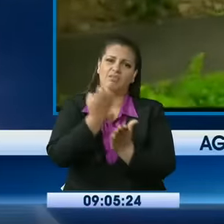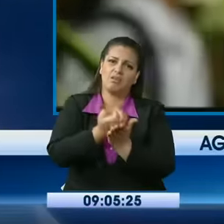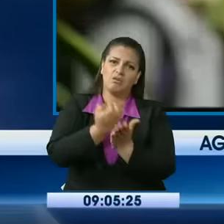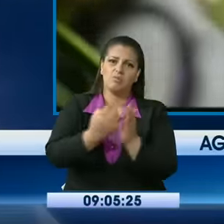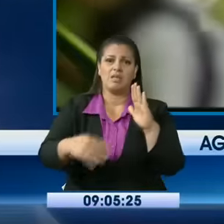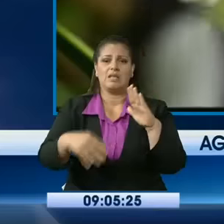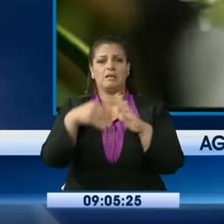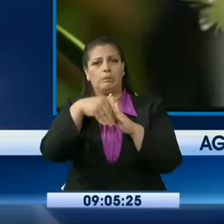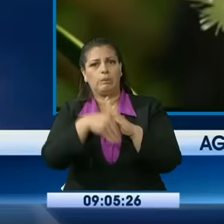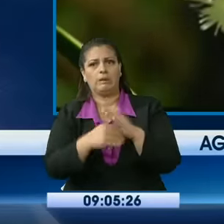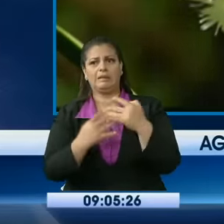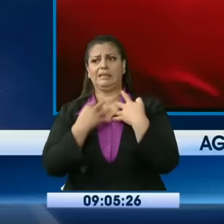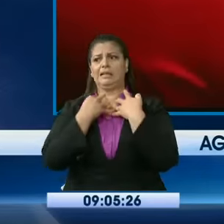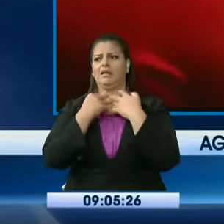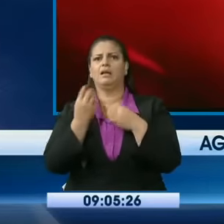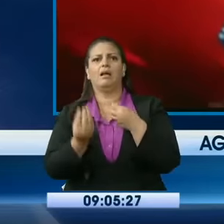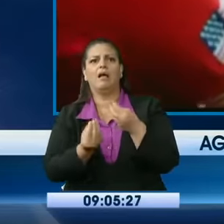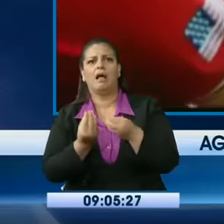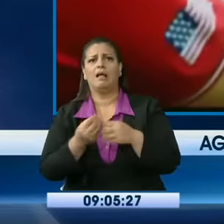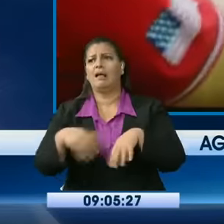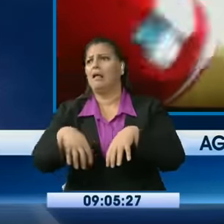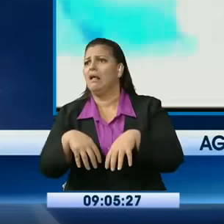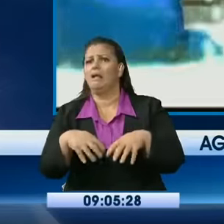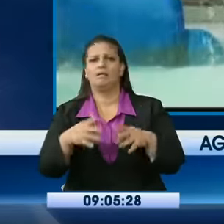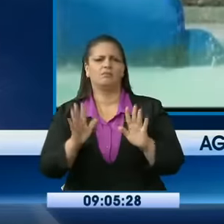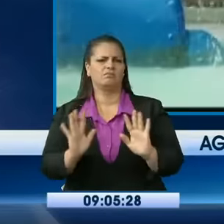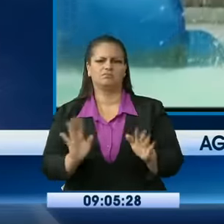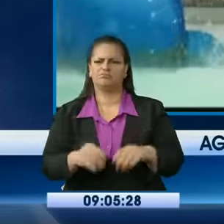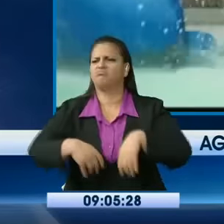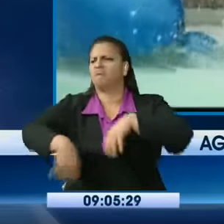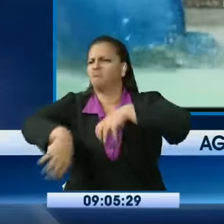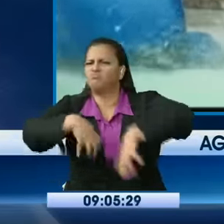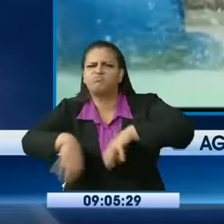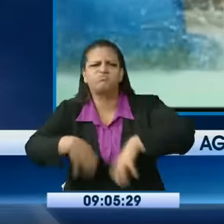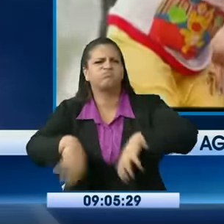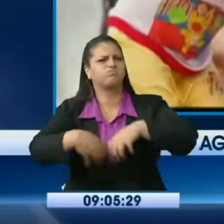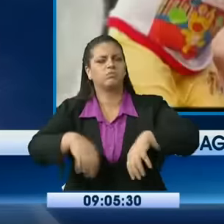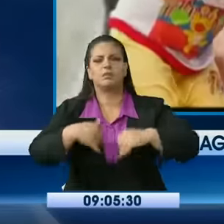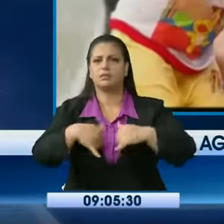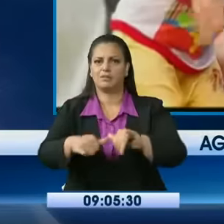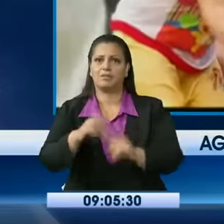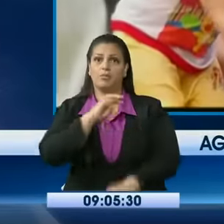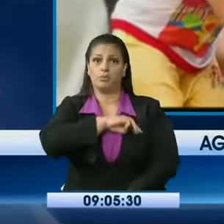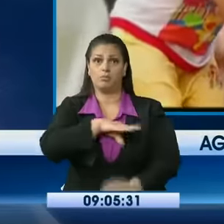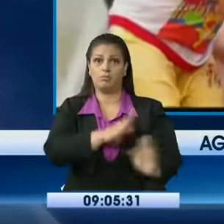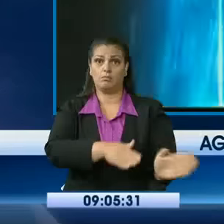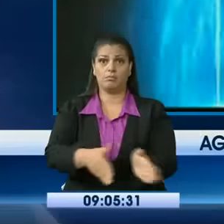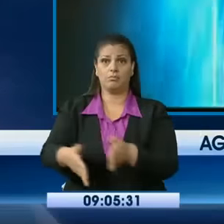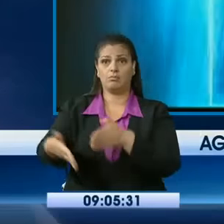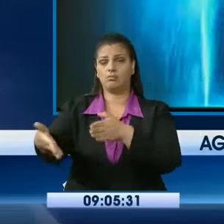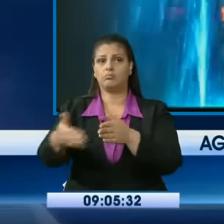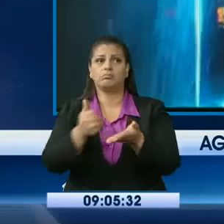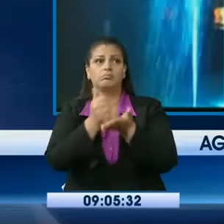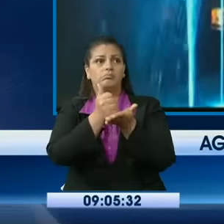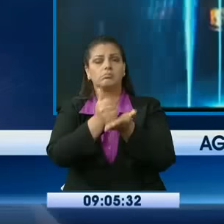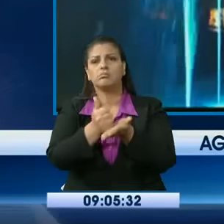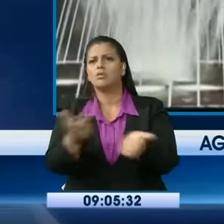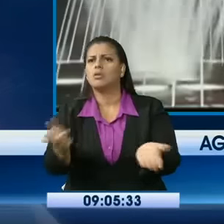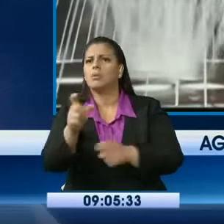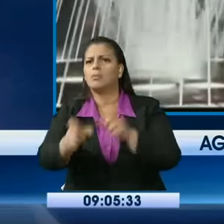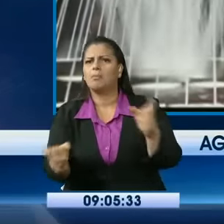no se frena. Y eso, sin duda, es parte de la administración municipal, por supuesto, y también de los ciudadanos, que hace rato son parte